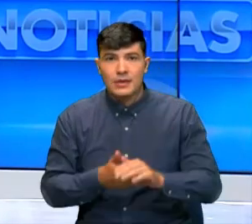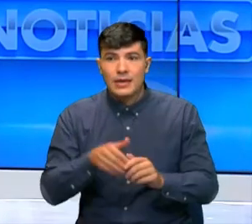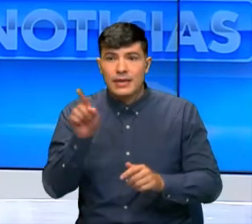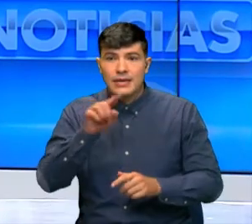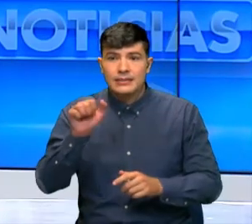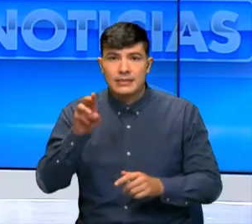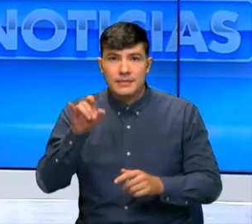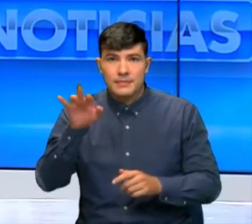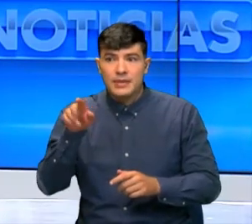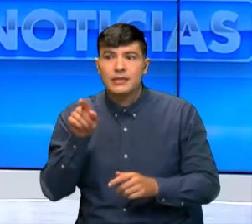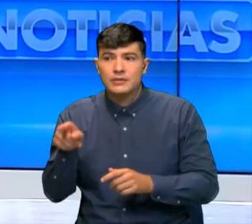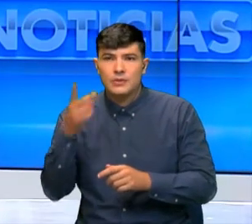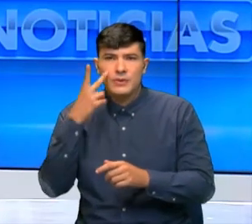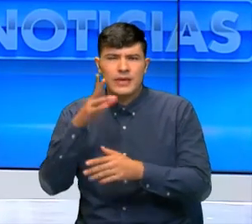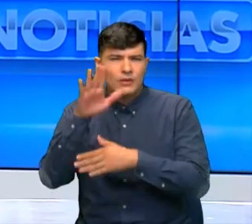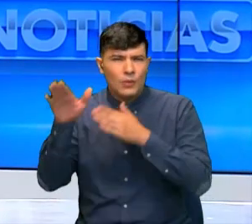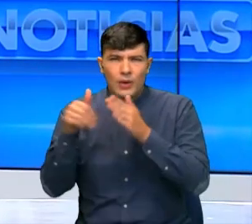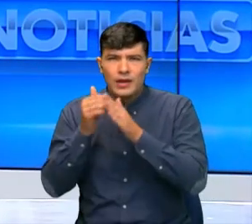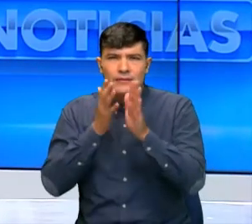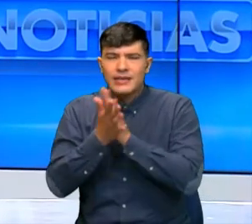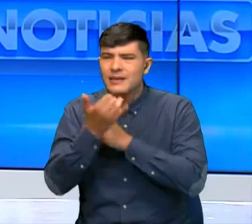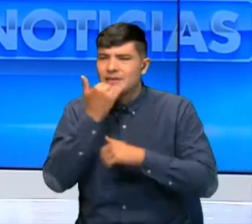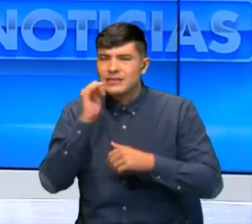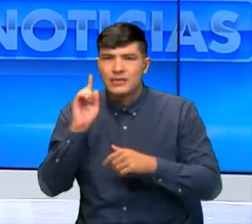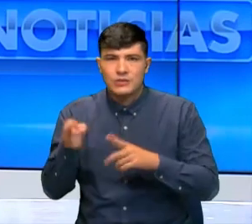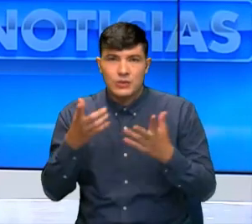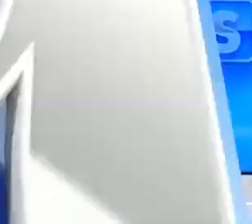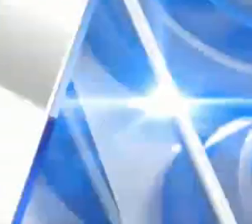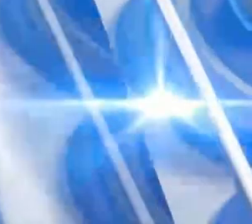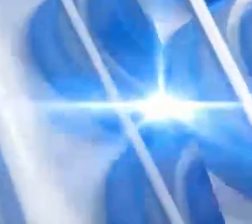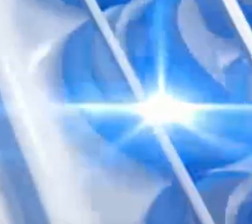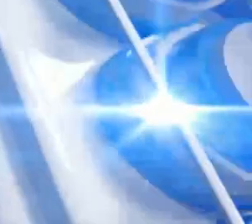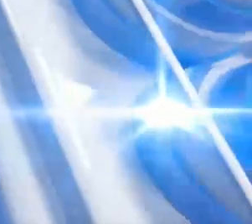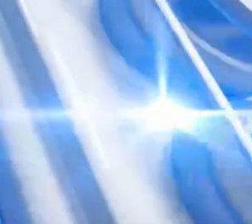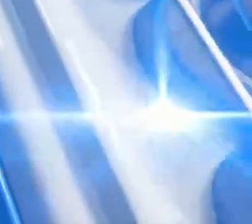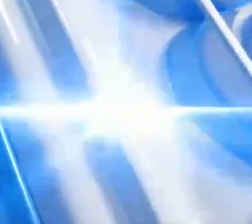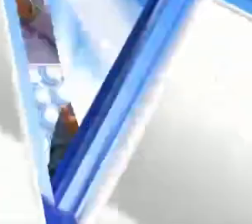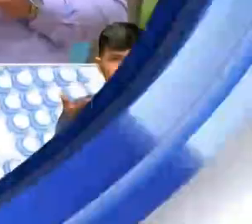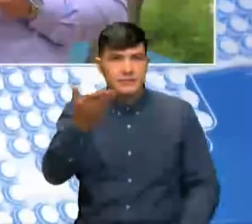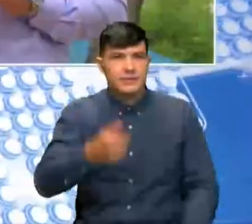y tiene detalles de lo que estaría ocurriendo allí en esa importante región adelante